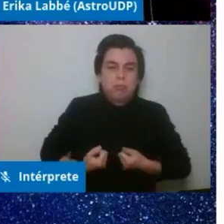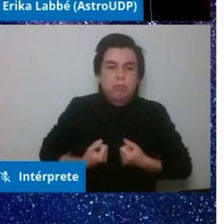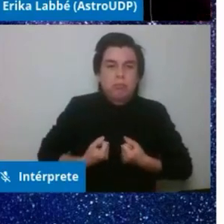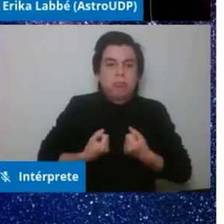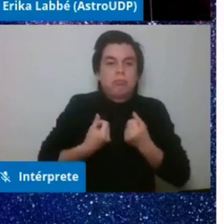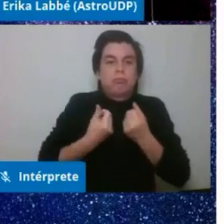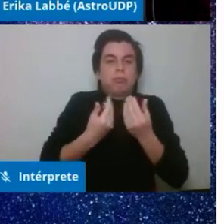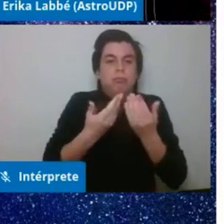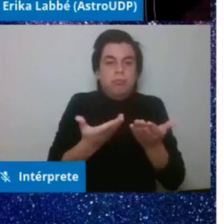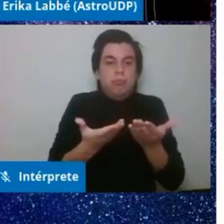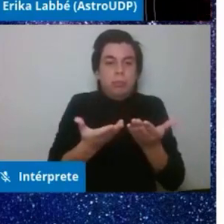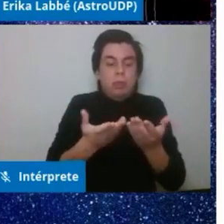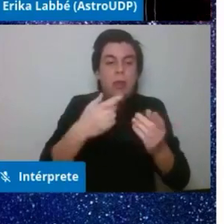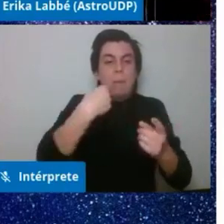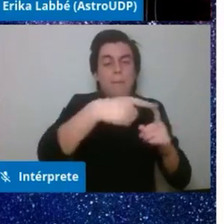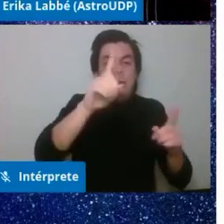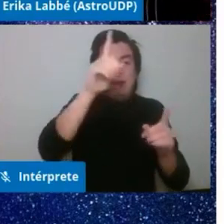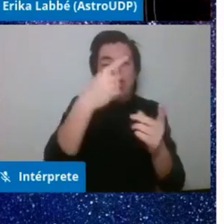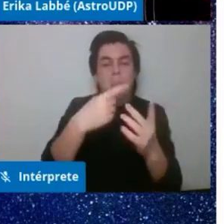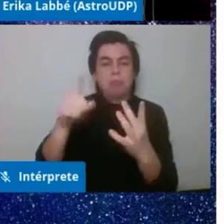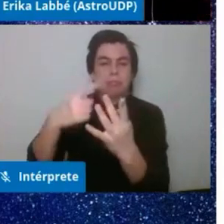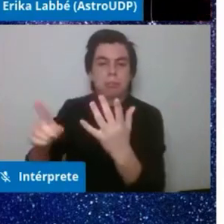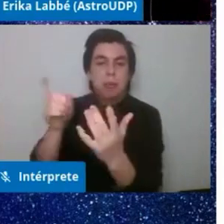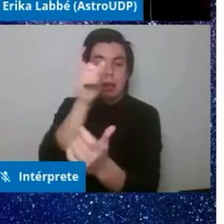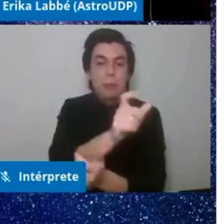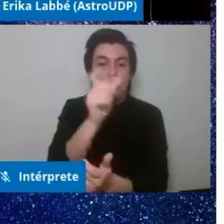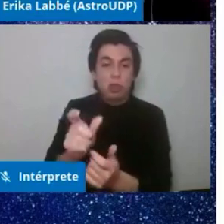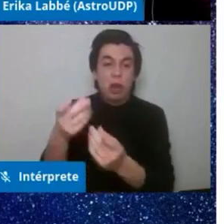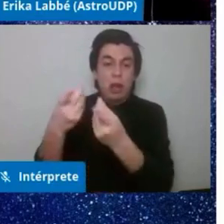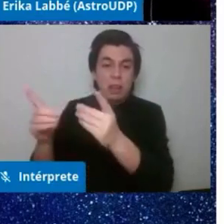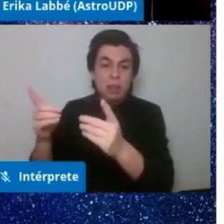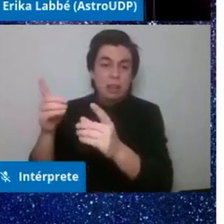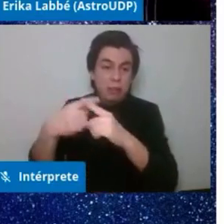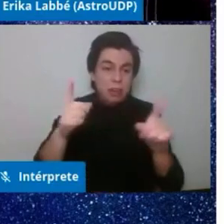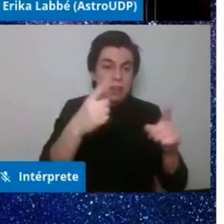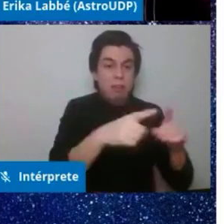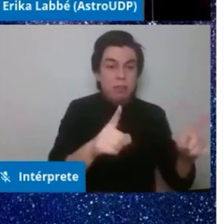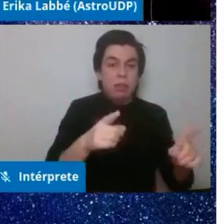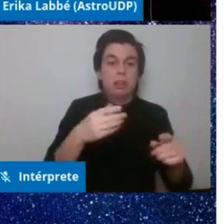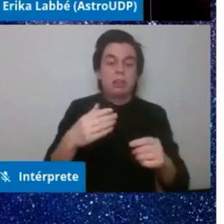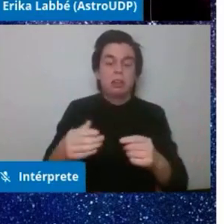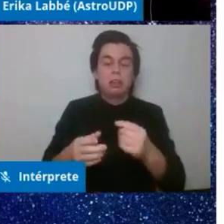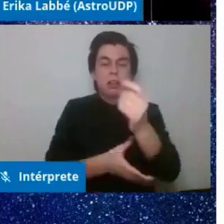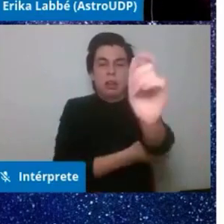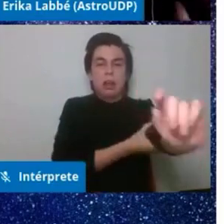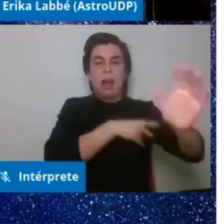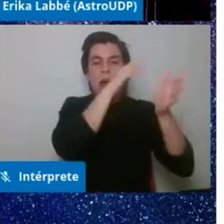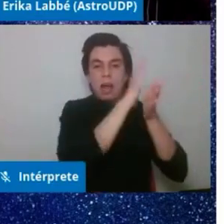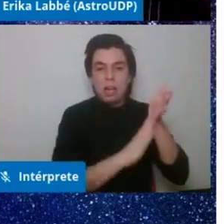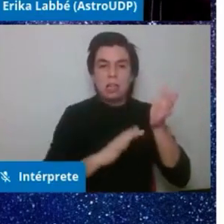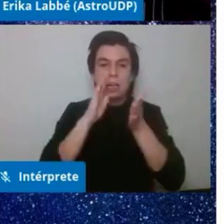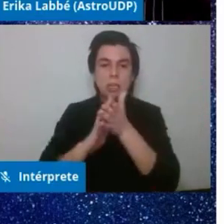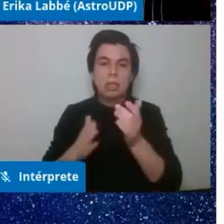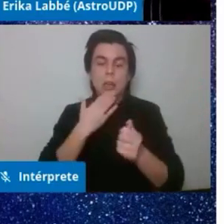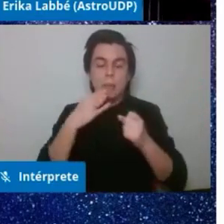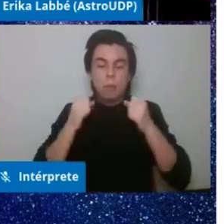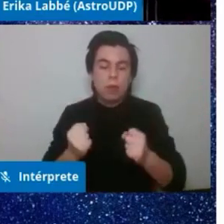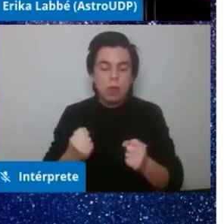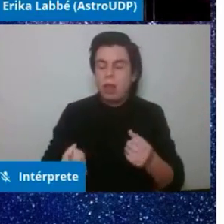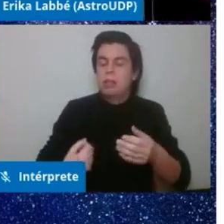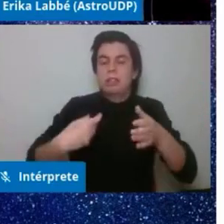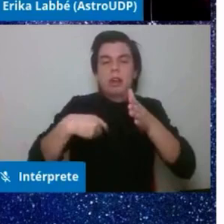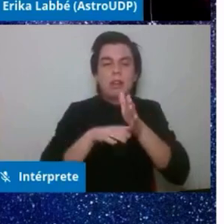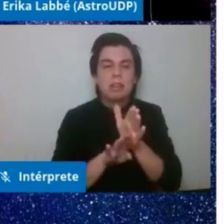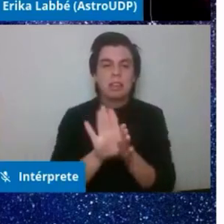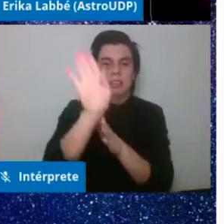con distintas condiciones puedan también hacer lo mismo y producir y desarrollarse en lo que quieran